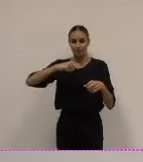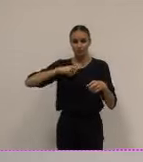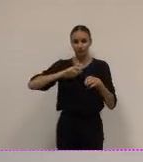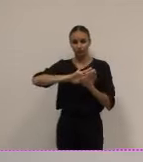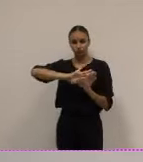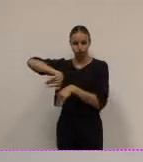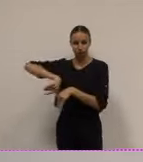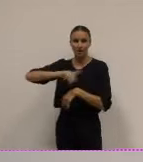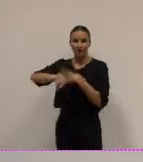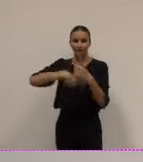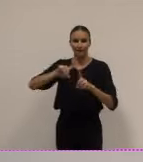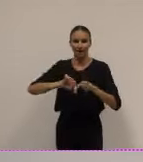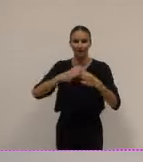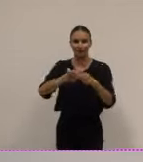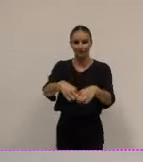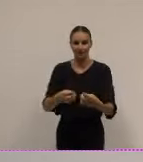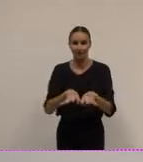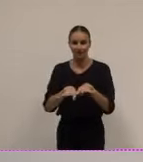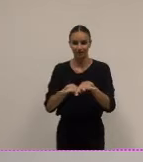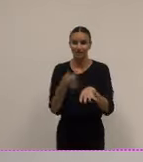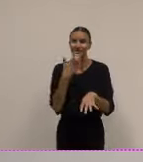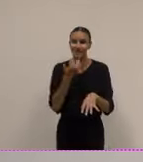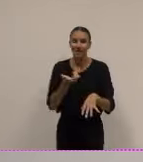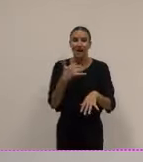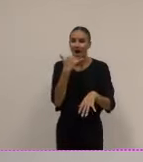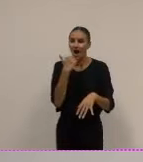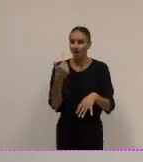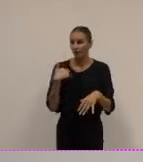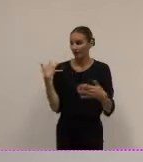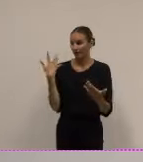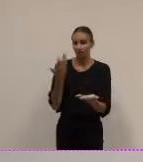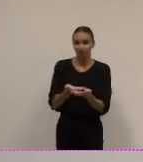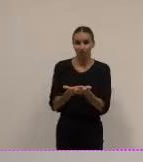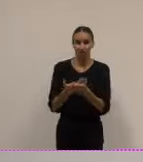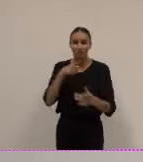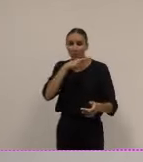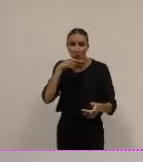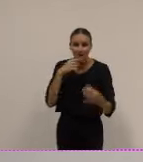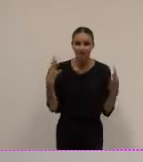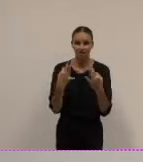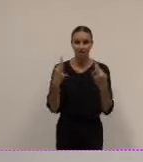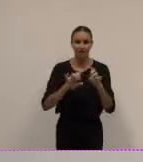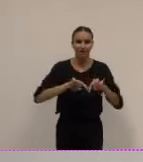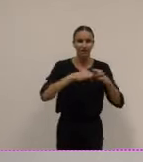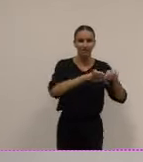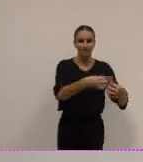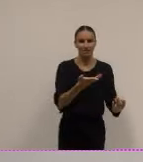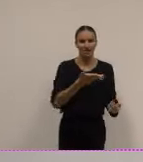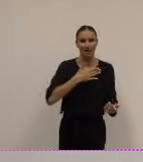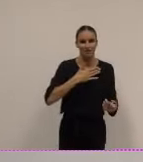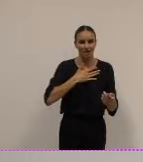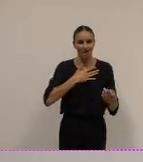familia. Y les aseguro que si algo me ha dolido en estos años ha sido el constante uso de mi familia para atacarme